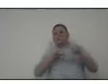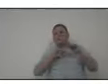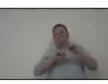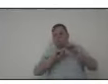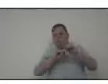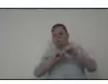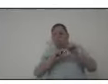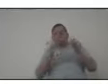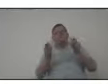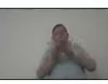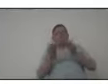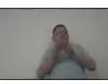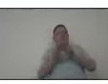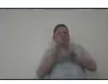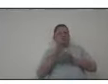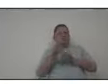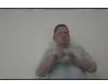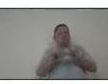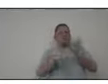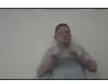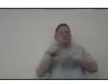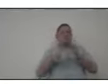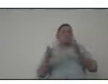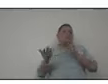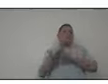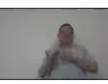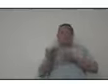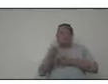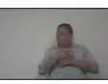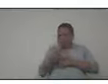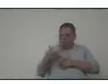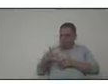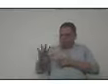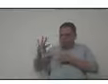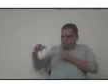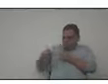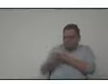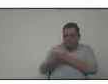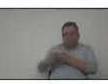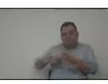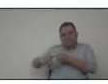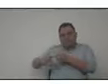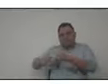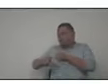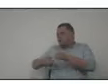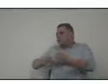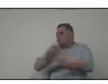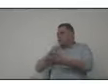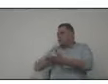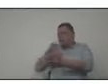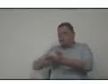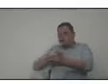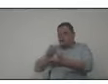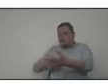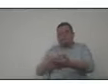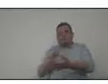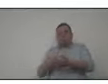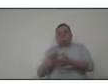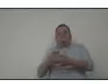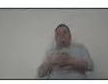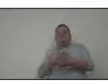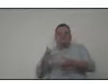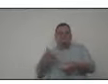estos años, tanto con Secretaría de Salud, los programas que la doctora Constanza nos ha dicho, en Riesgo en Salud